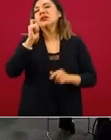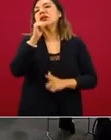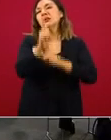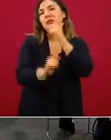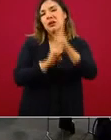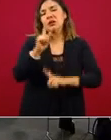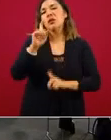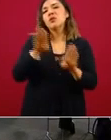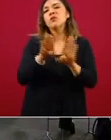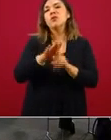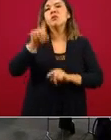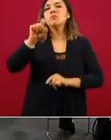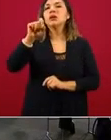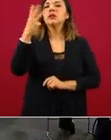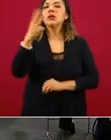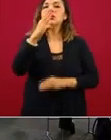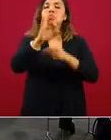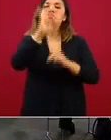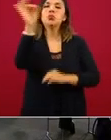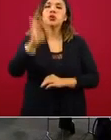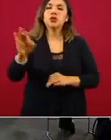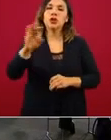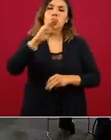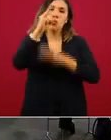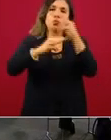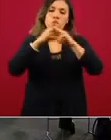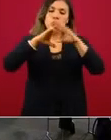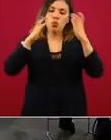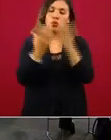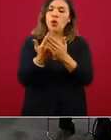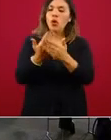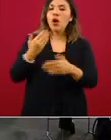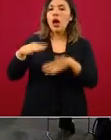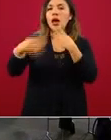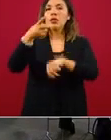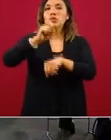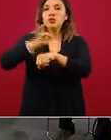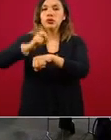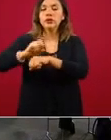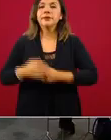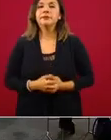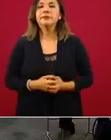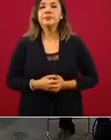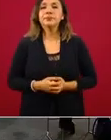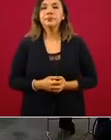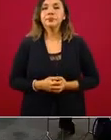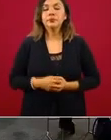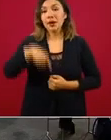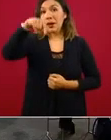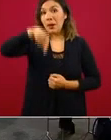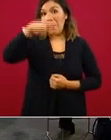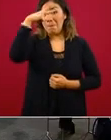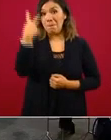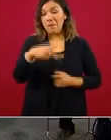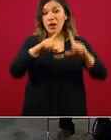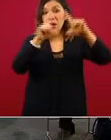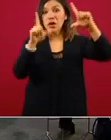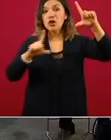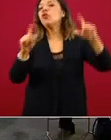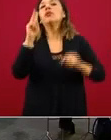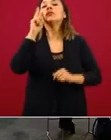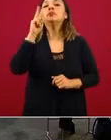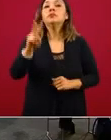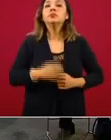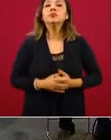ese 23% a nivel global para los últimos 14 días. Veamos cómo están las cifras ahora en México. Nos